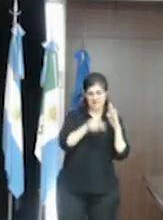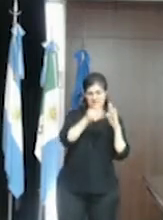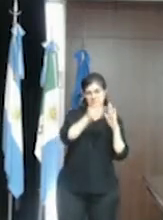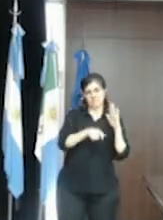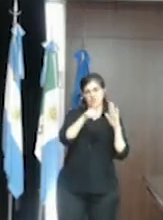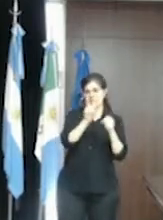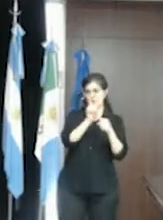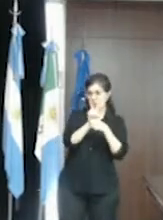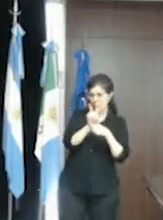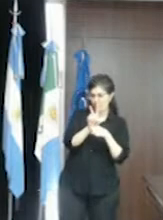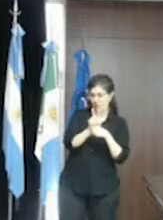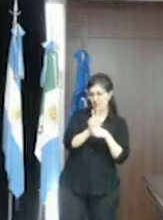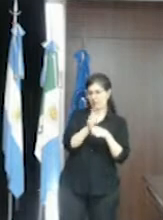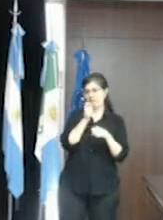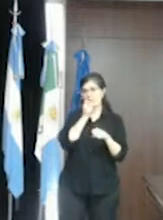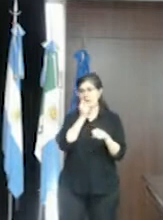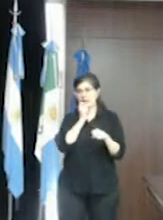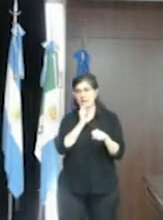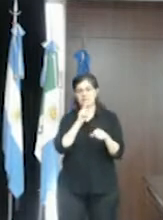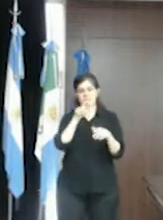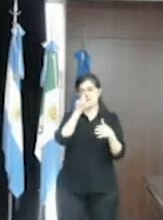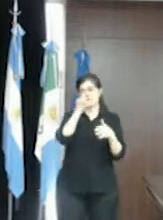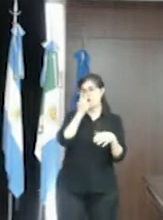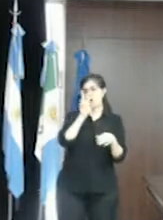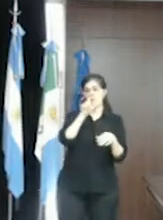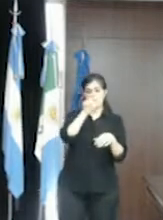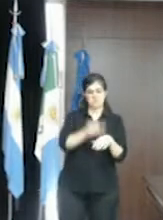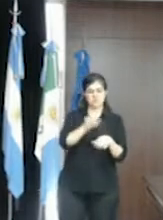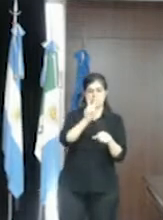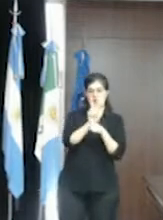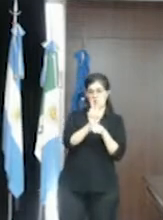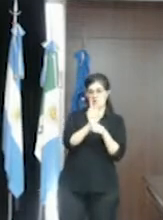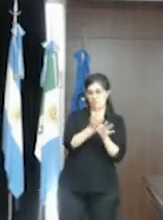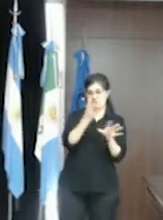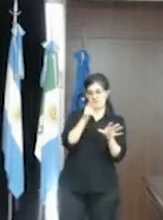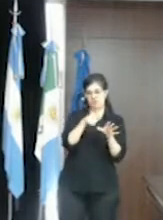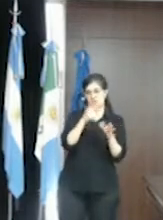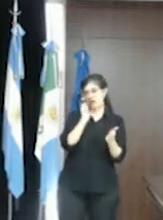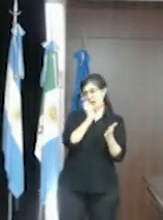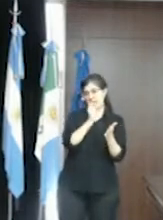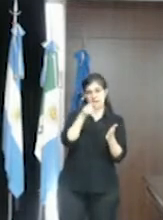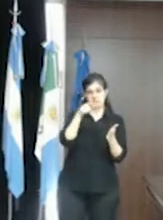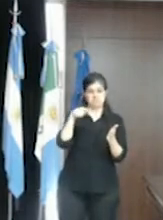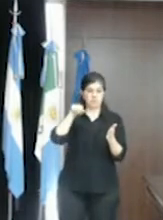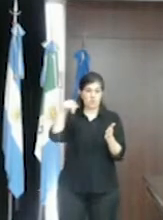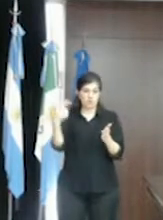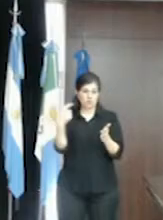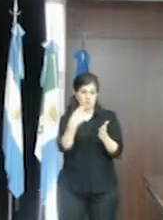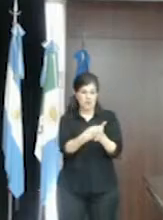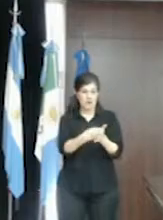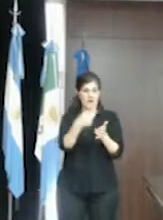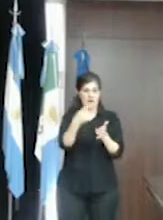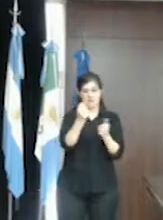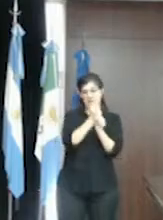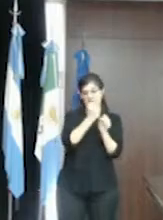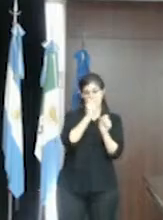cuidados, si es un cuidador pago, digamos, que sea acusado, que pone en riesgo su trabajo porque la persona